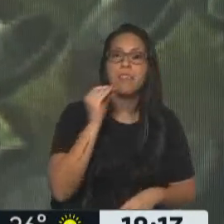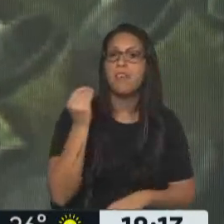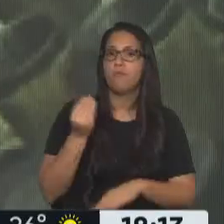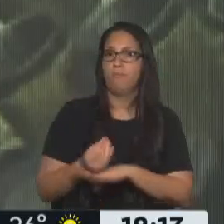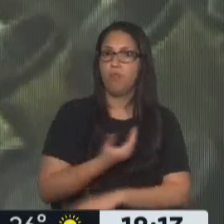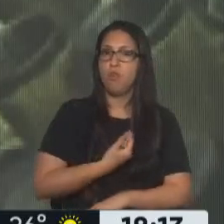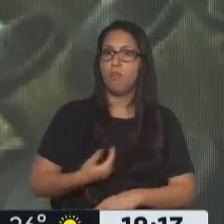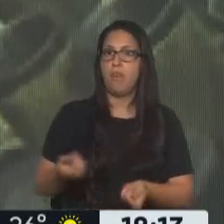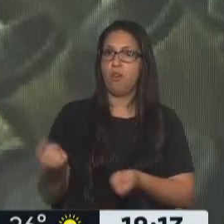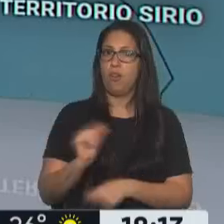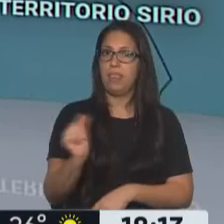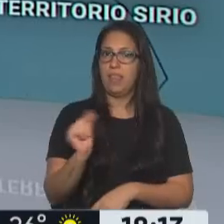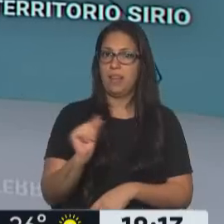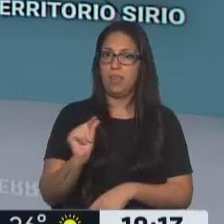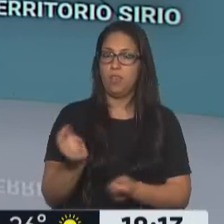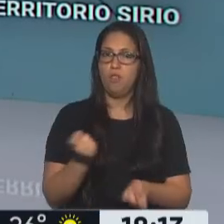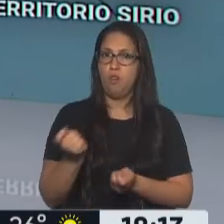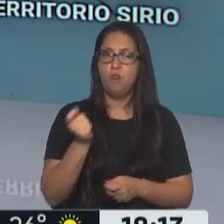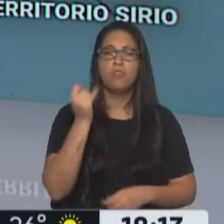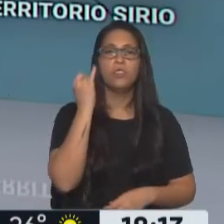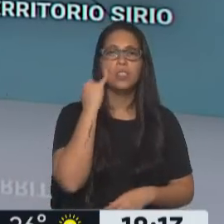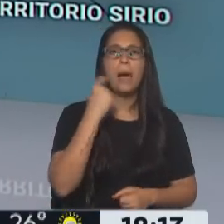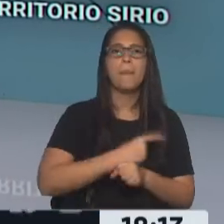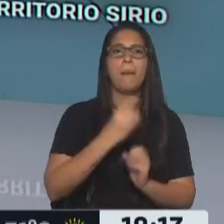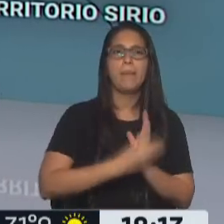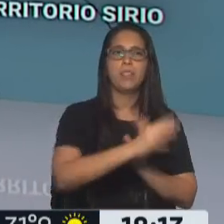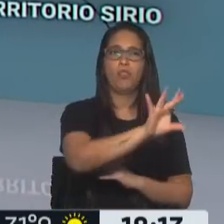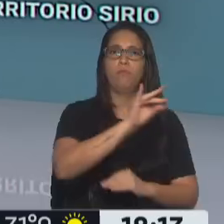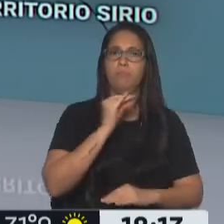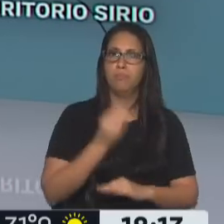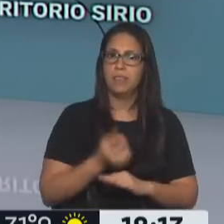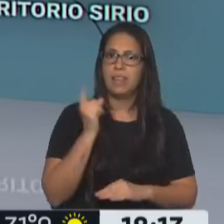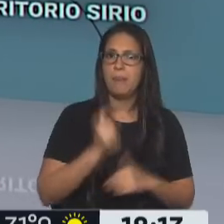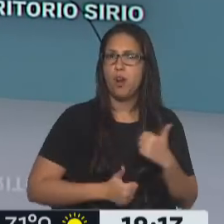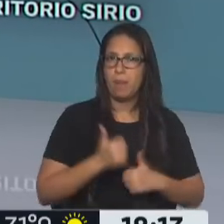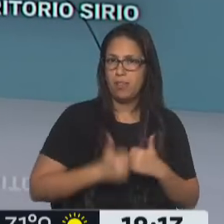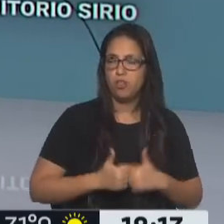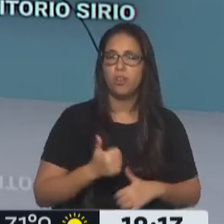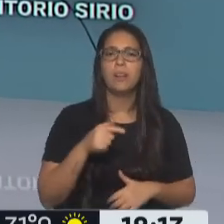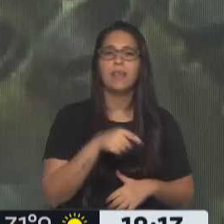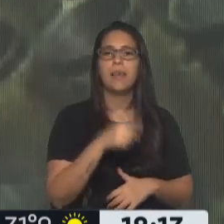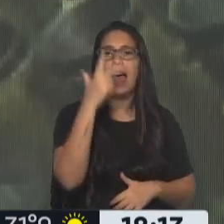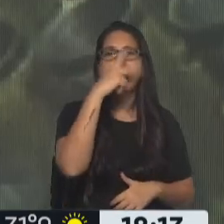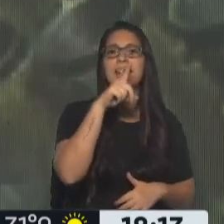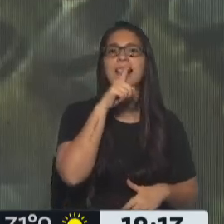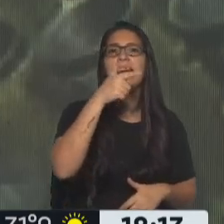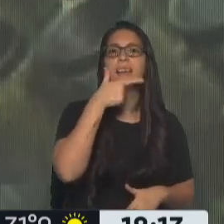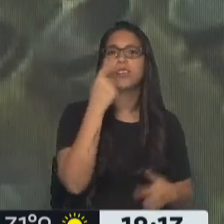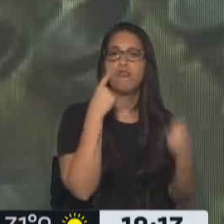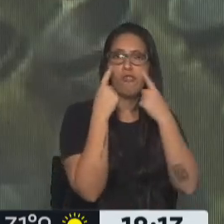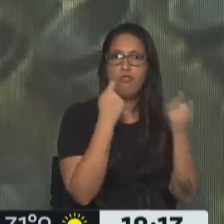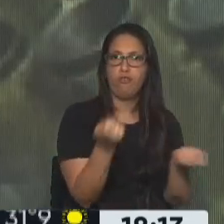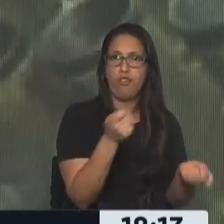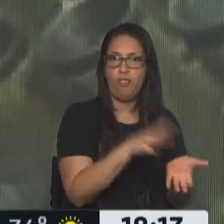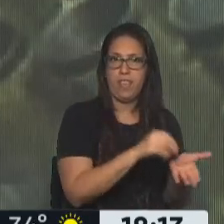interino actual, que ya nominaron de hecho a un primer ministro, y ese territorio lo controla el HTS. Después, la